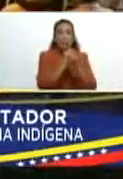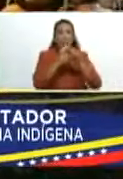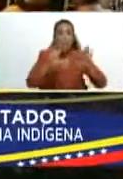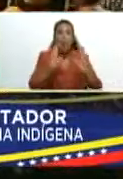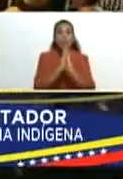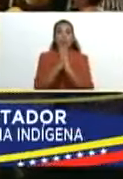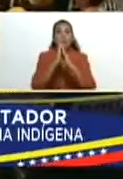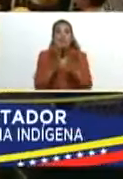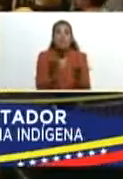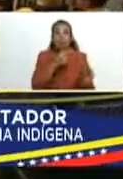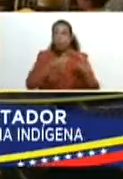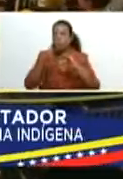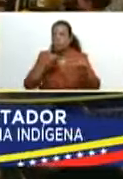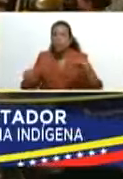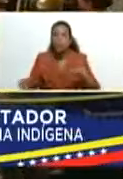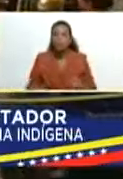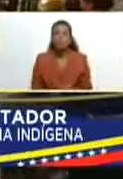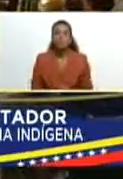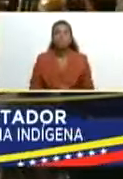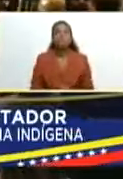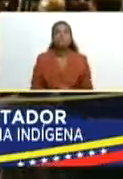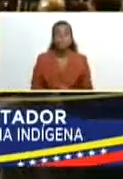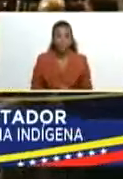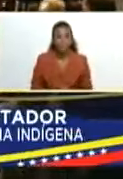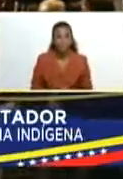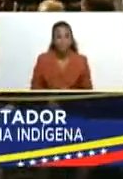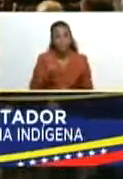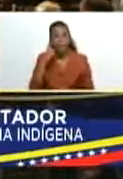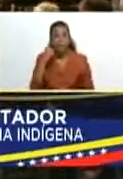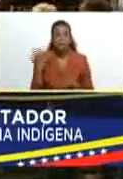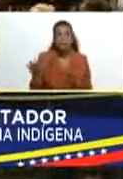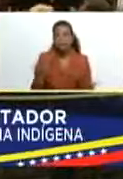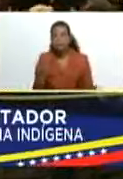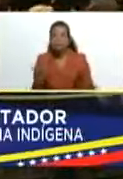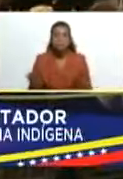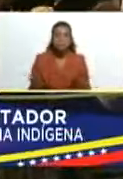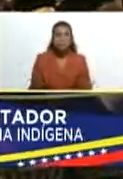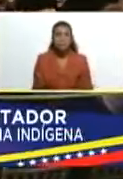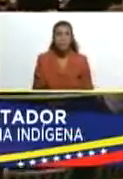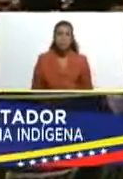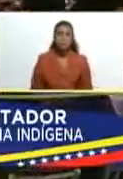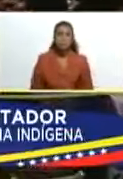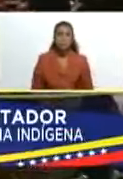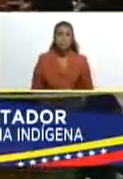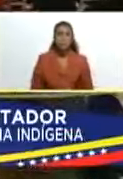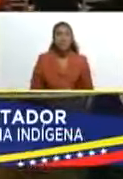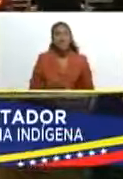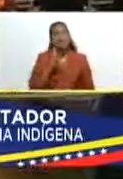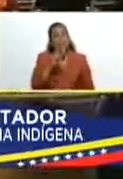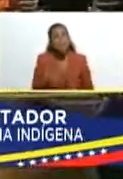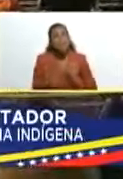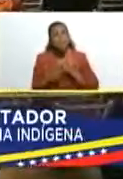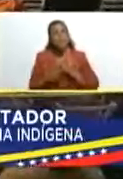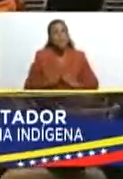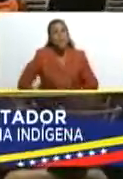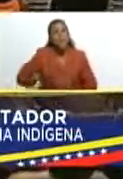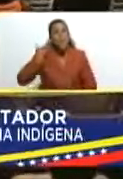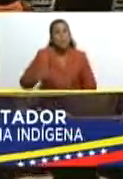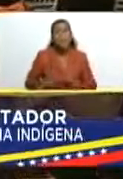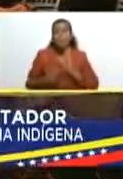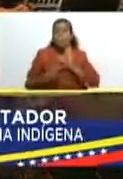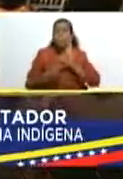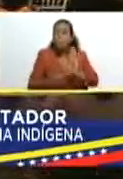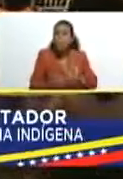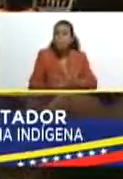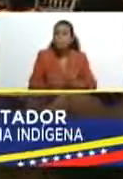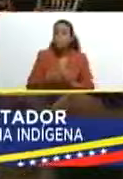¿Qué más tienes, Ernesto? Ernesto, bueno, presidente, está ahí como nervioso. Sí, es que, ¿sabes qué? Quería destacar, presidente, con su permiso,